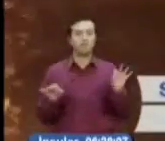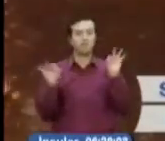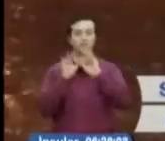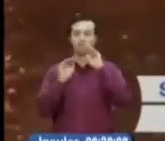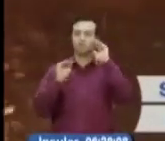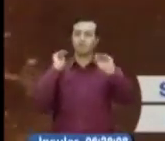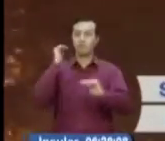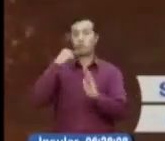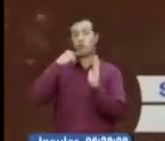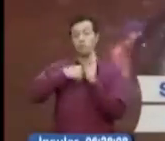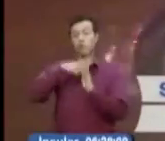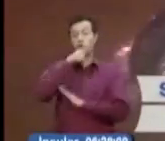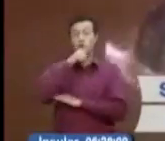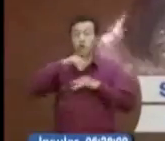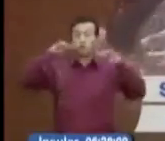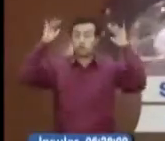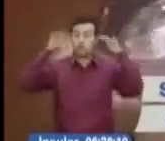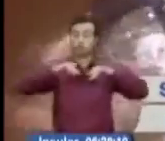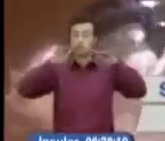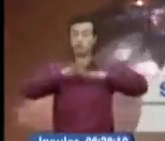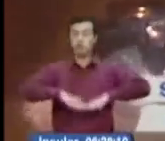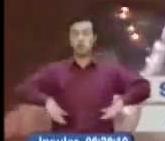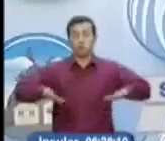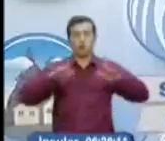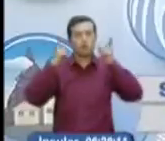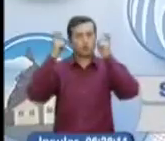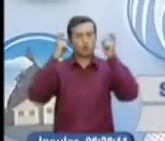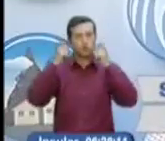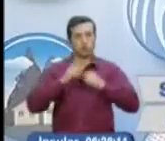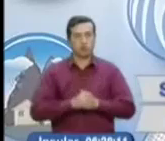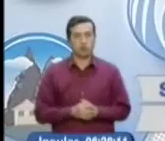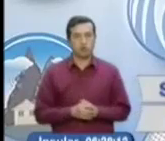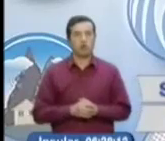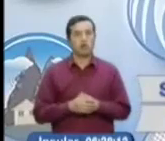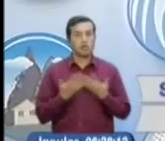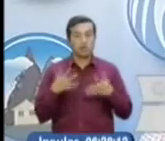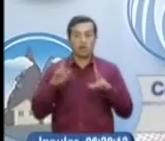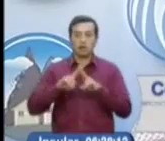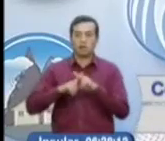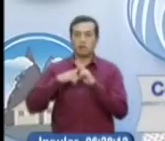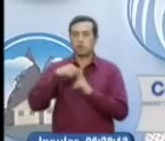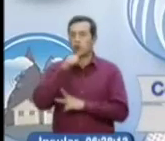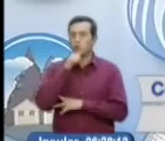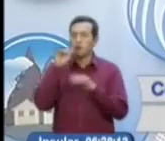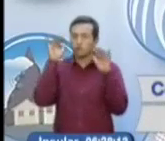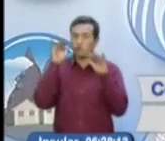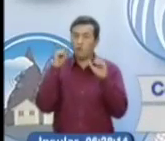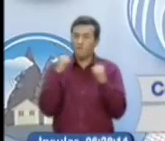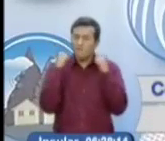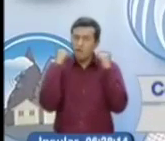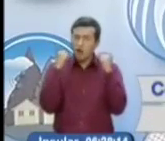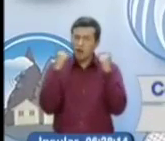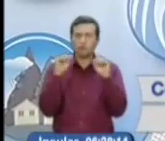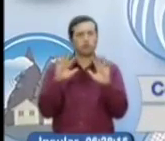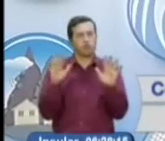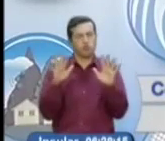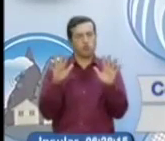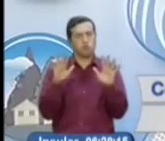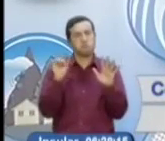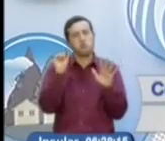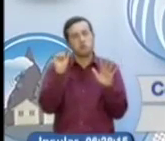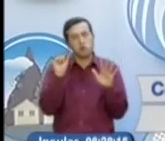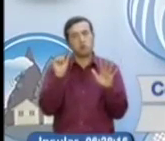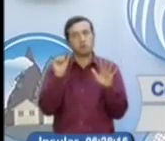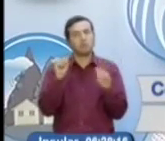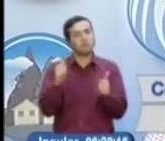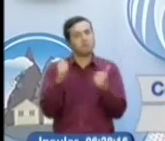Frente al fenómeno del Niño, la situación en estos momentos está controlada. Ya está presentándose, no con la intensidad que esperábamos, eso es bueno, esperamos